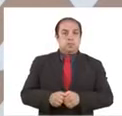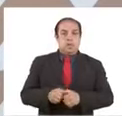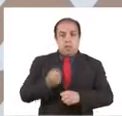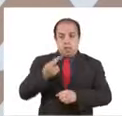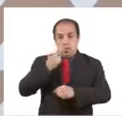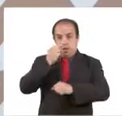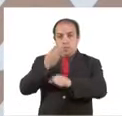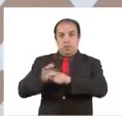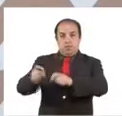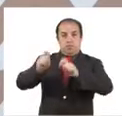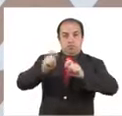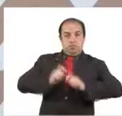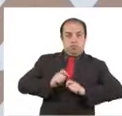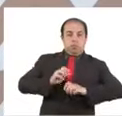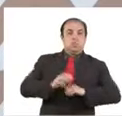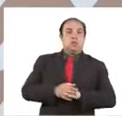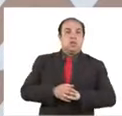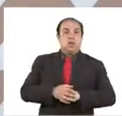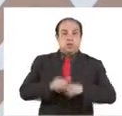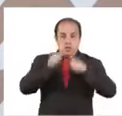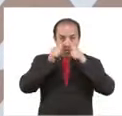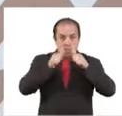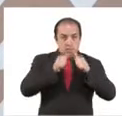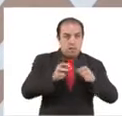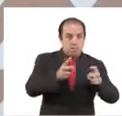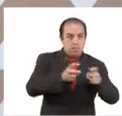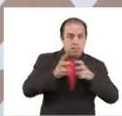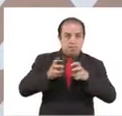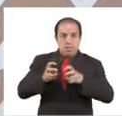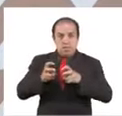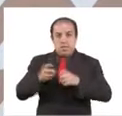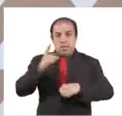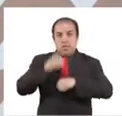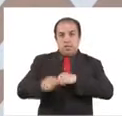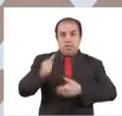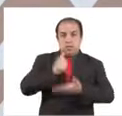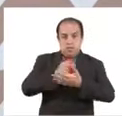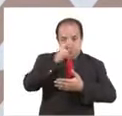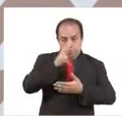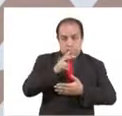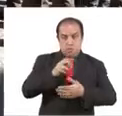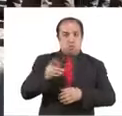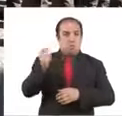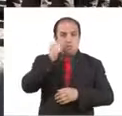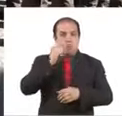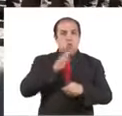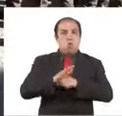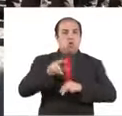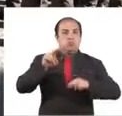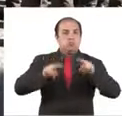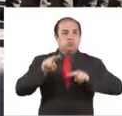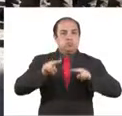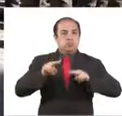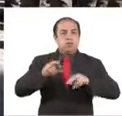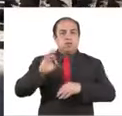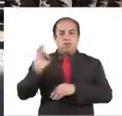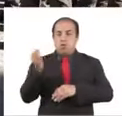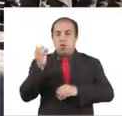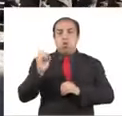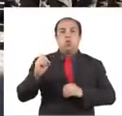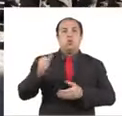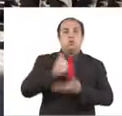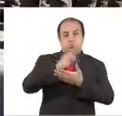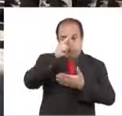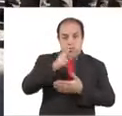delictivo que lastime a la sociedad de la Ciudad de México, sin importar si son del fuero federal o local. La Policía de la Ciudad de